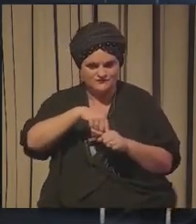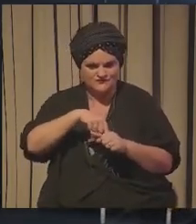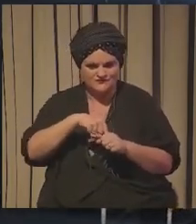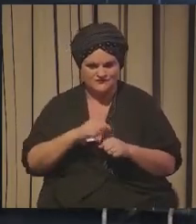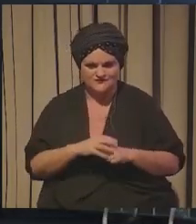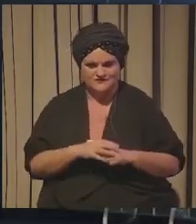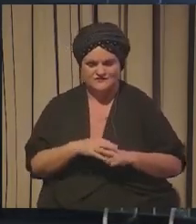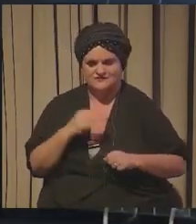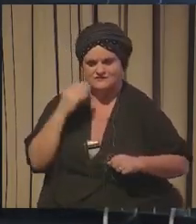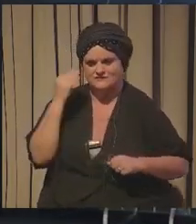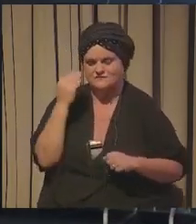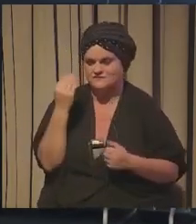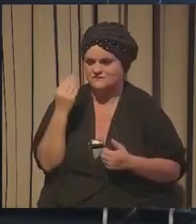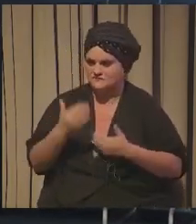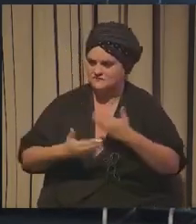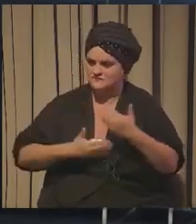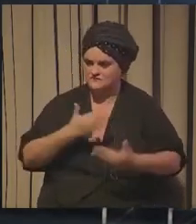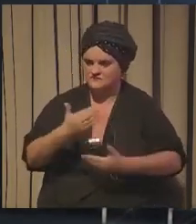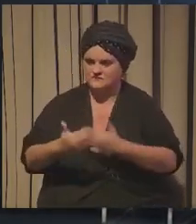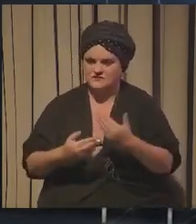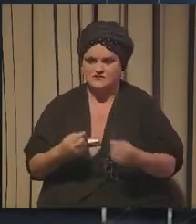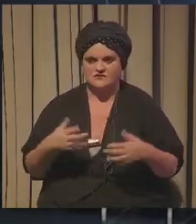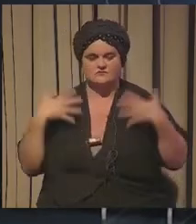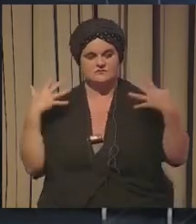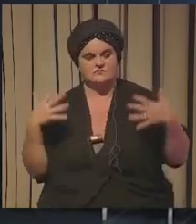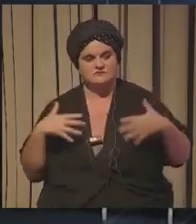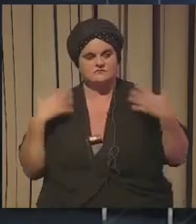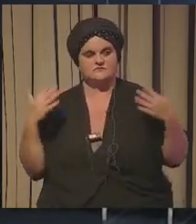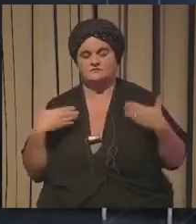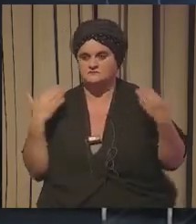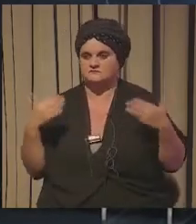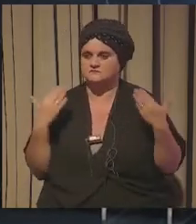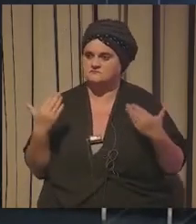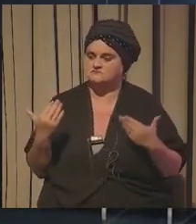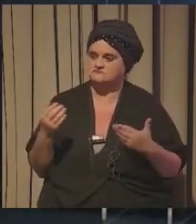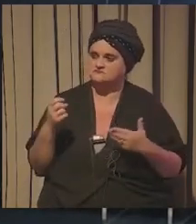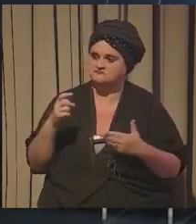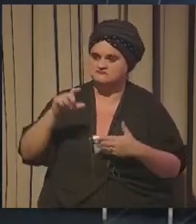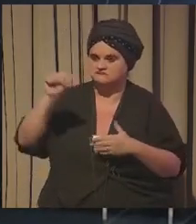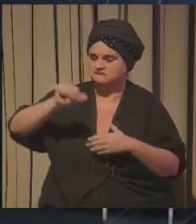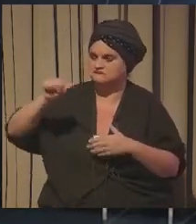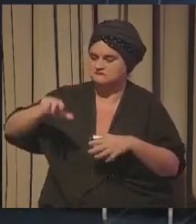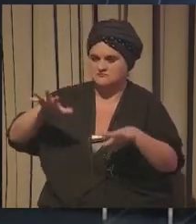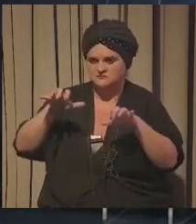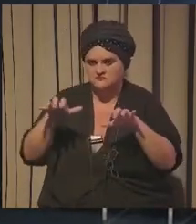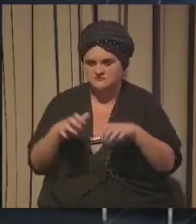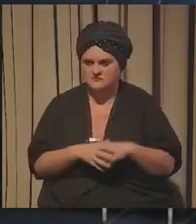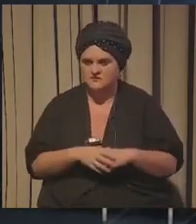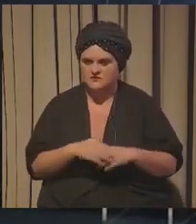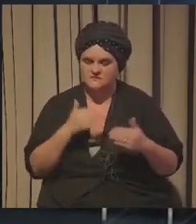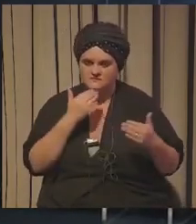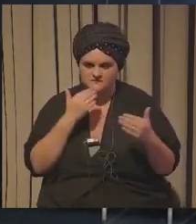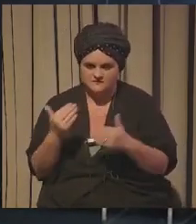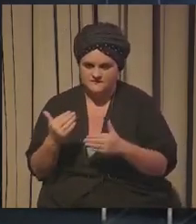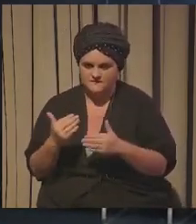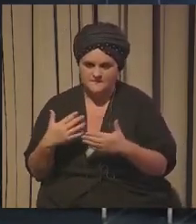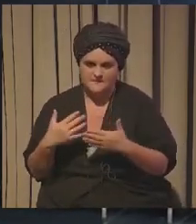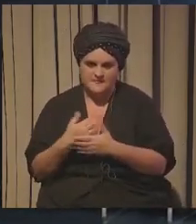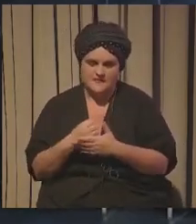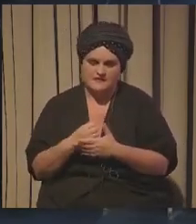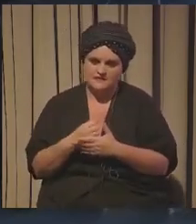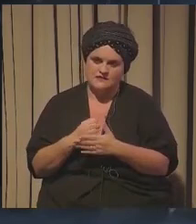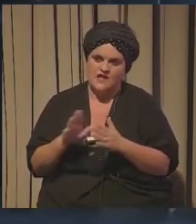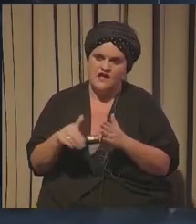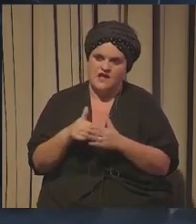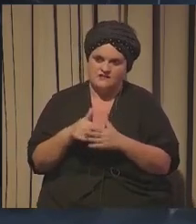Más yo bien. creo que una detrás de otra nos han ido sorprendiendo, hemos aprendido mucho. La idea es continuar a partir de aquí. Muchas gracias además a todos los que habéis resistido